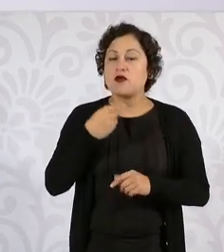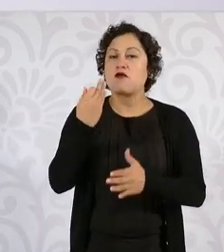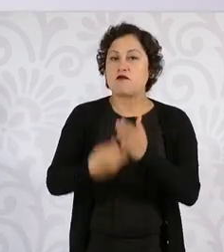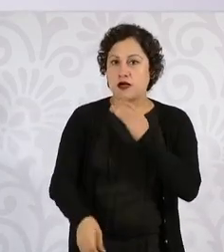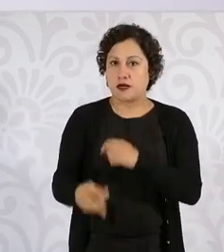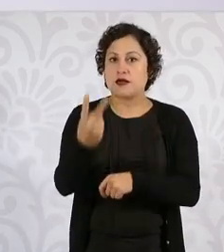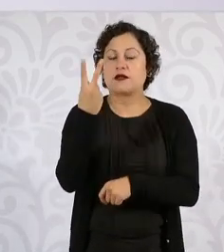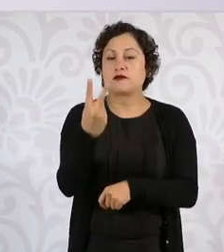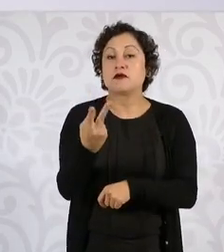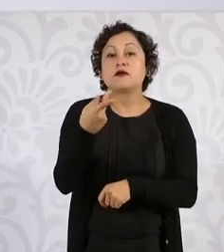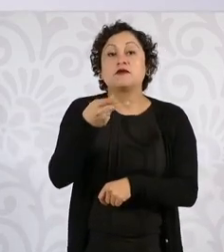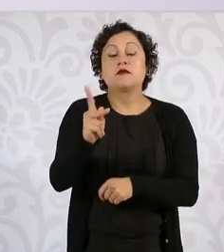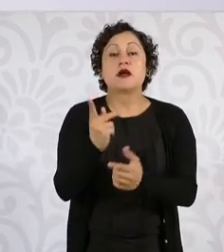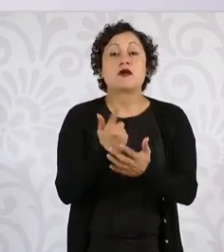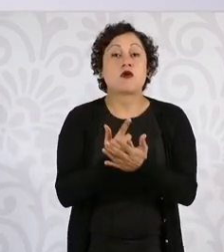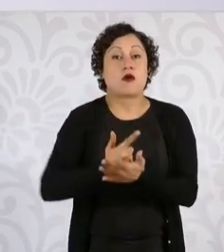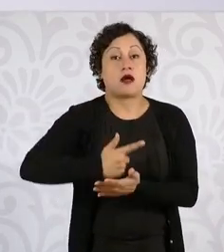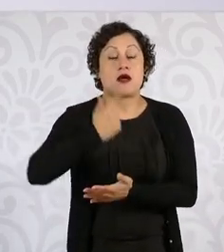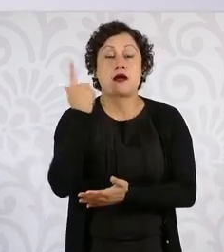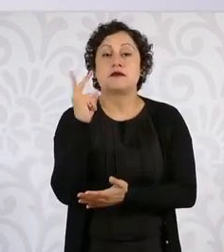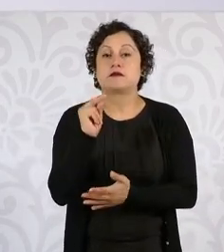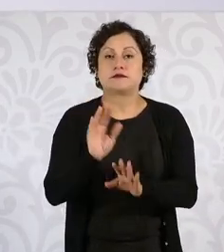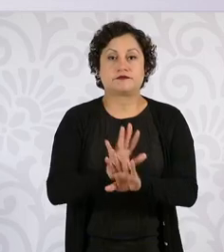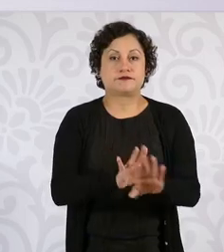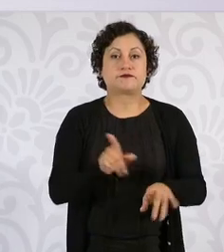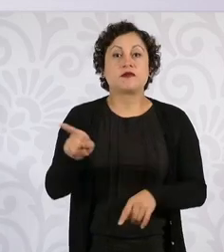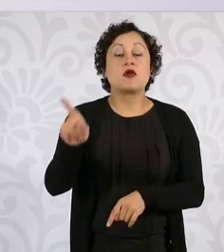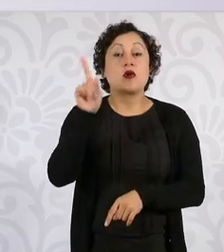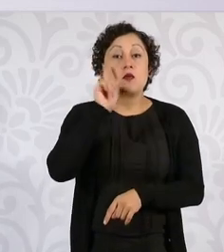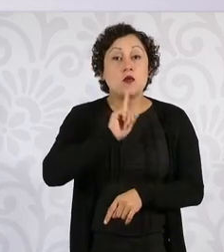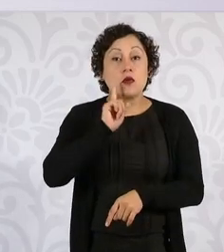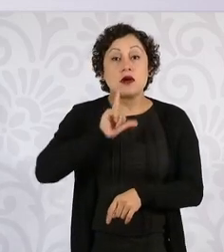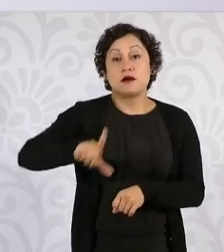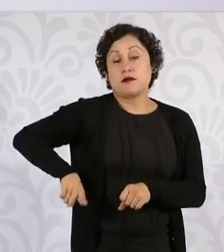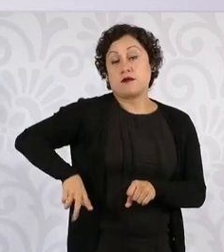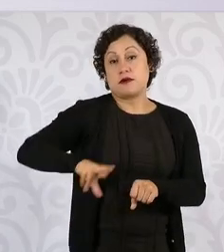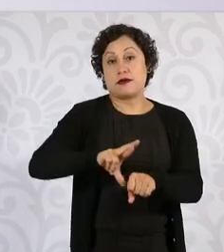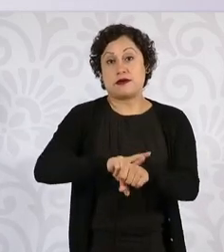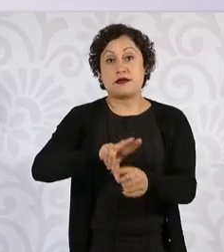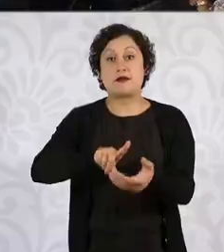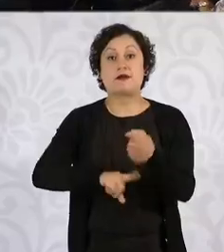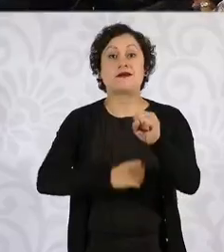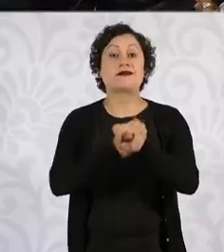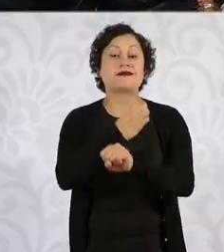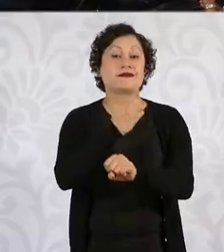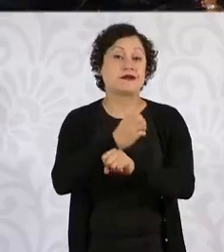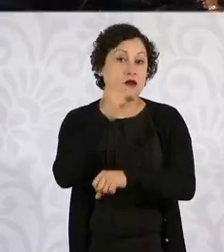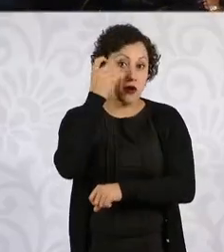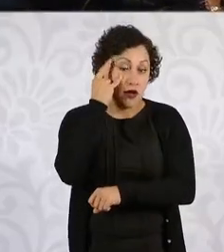fueron mayores. La gobernadora de Campeche, ayer hablé con ella,